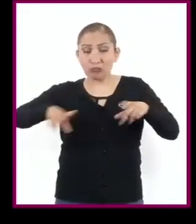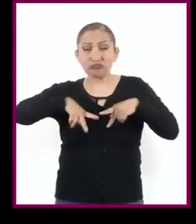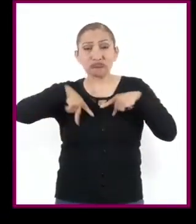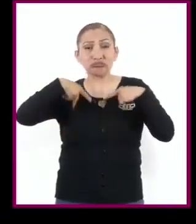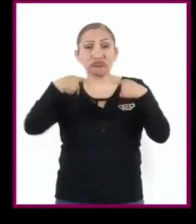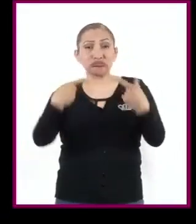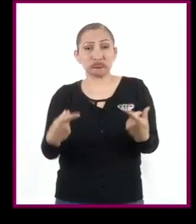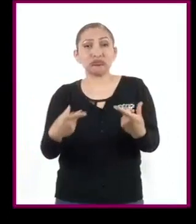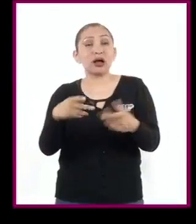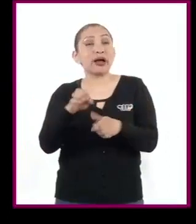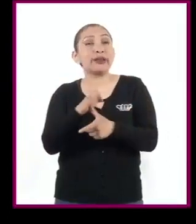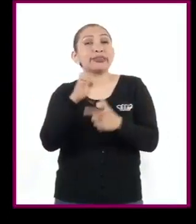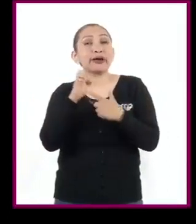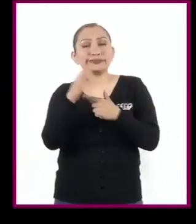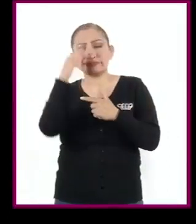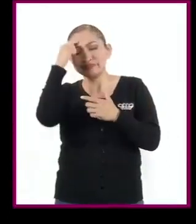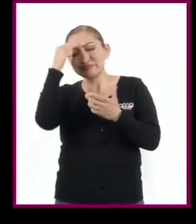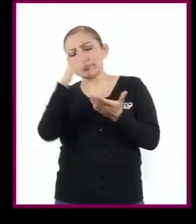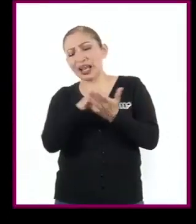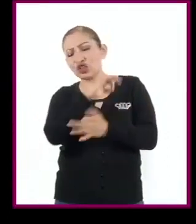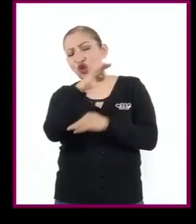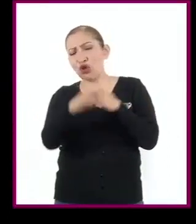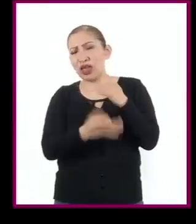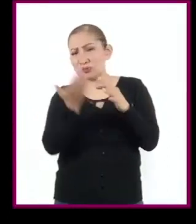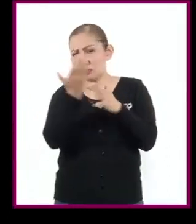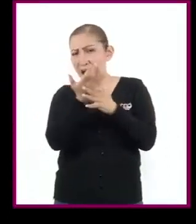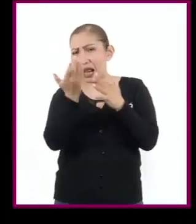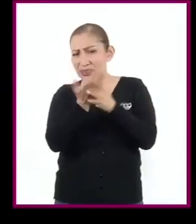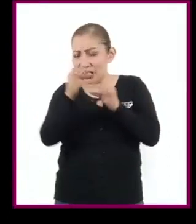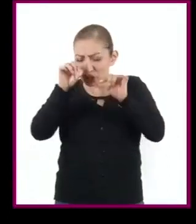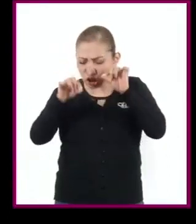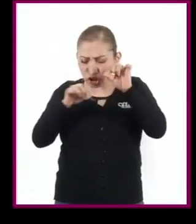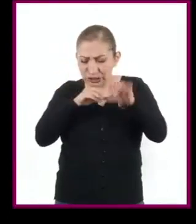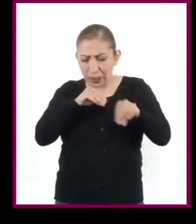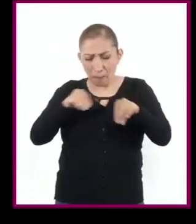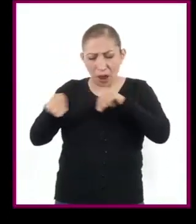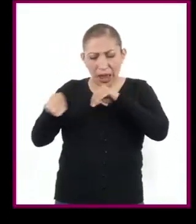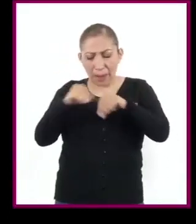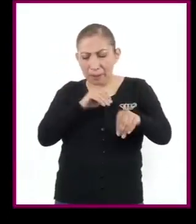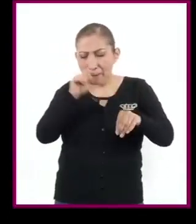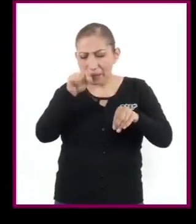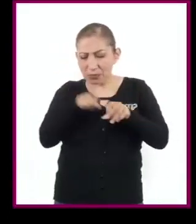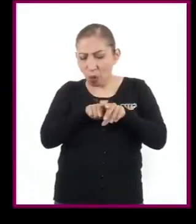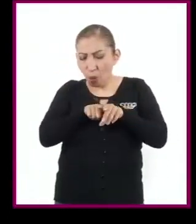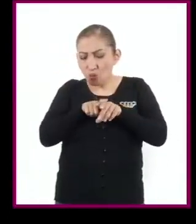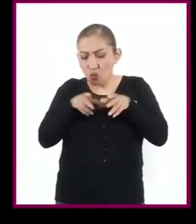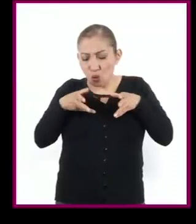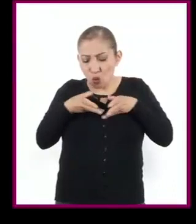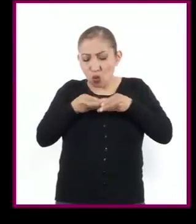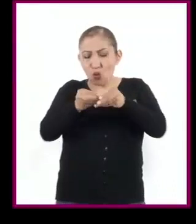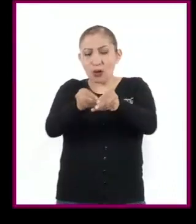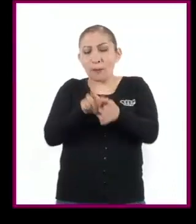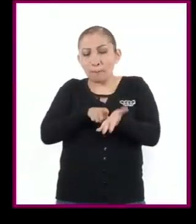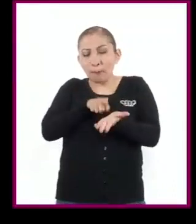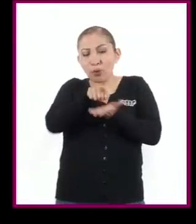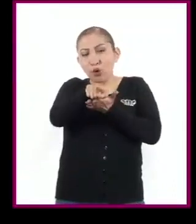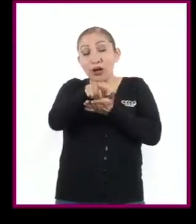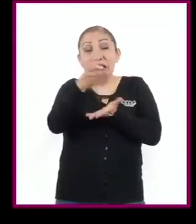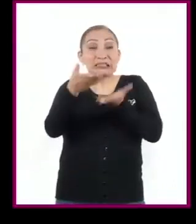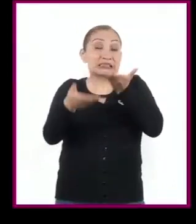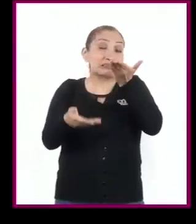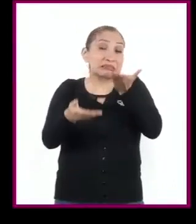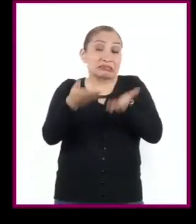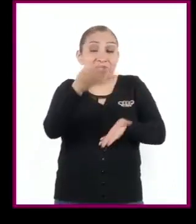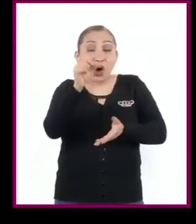débil. Entonces, él pensó que todas las partículas se moverían en esta dirección, y quizá de vez en